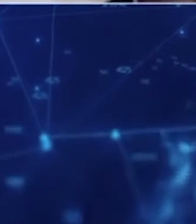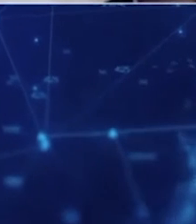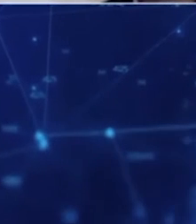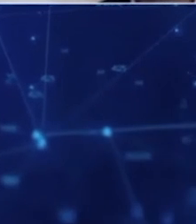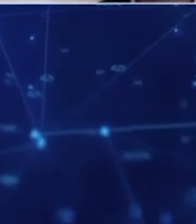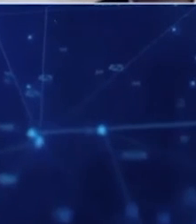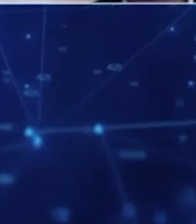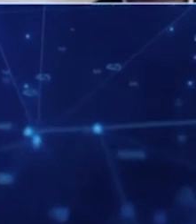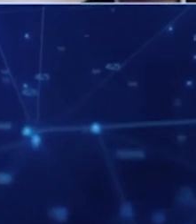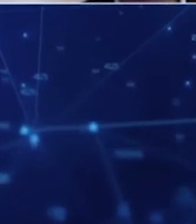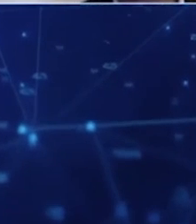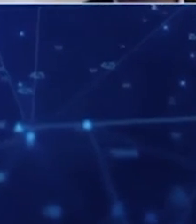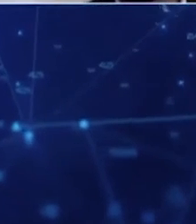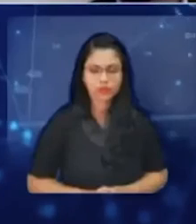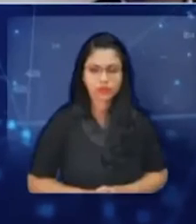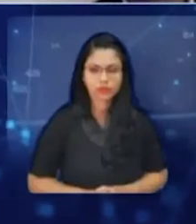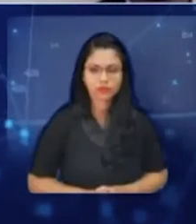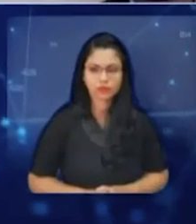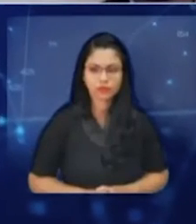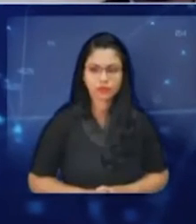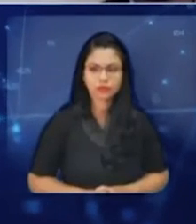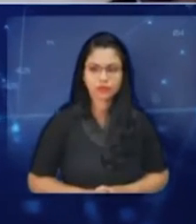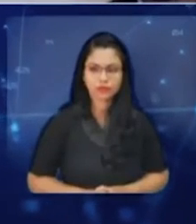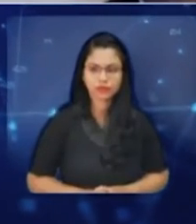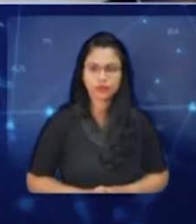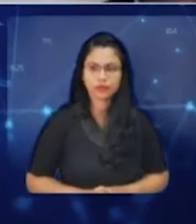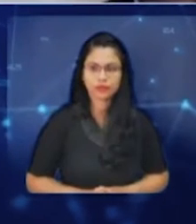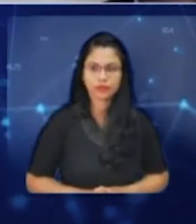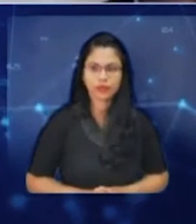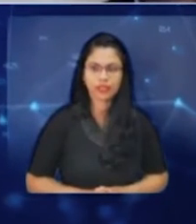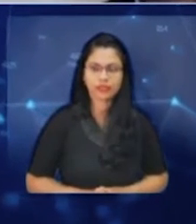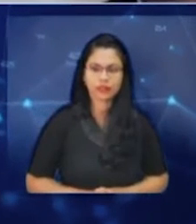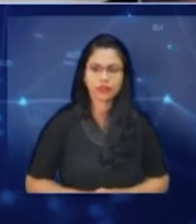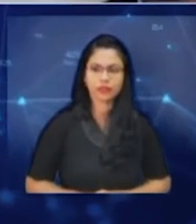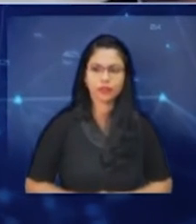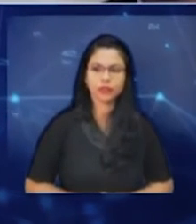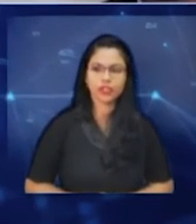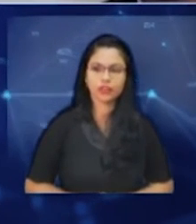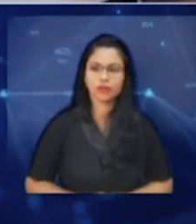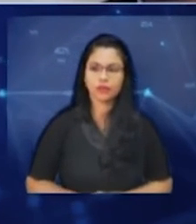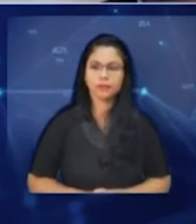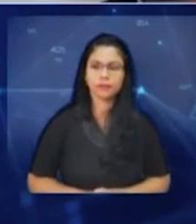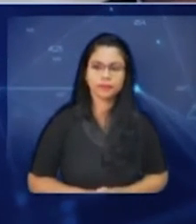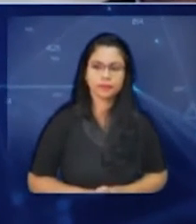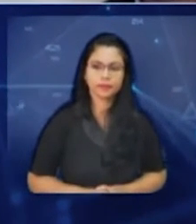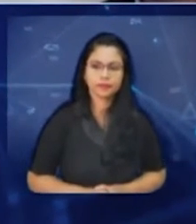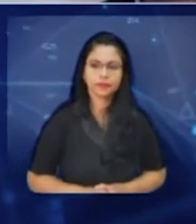Q y V, ¿no? Son recientemente en